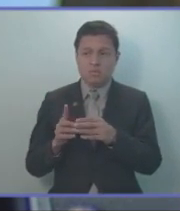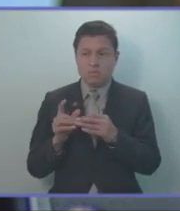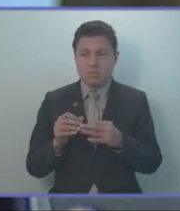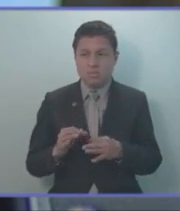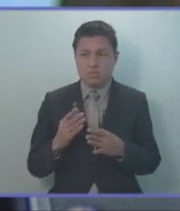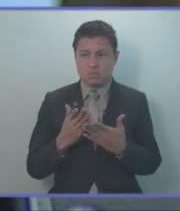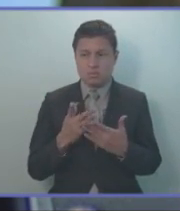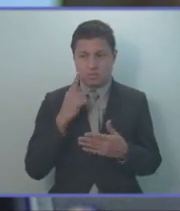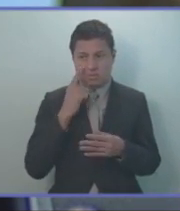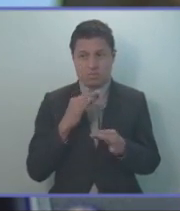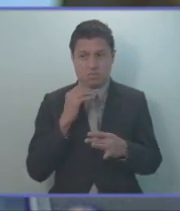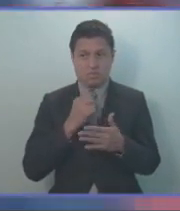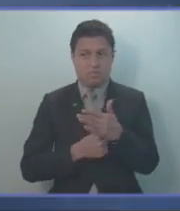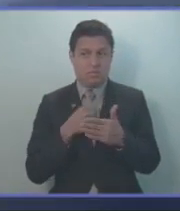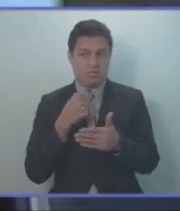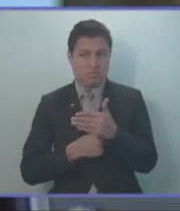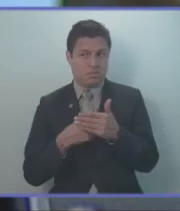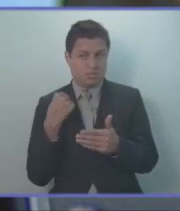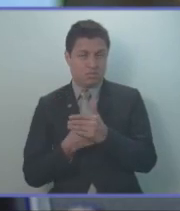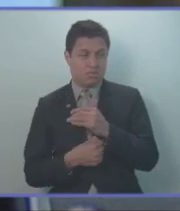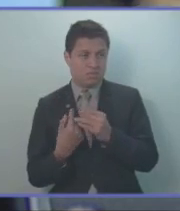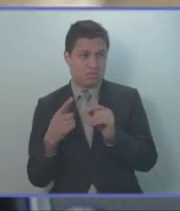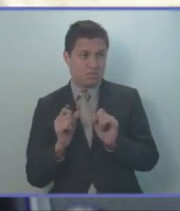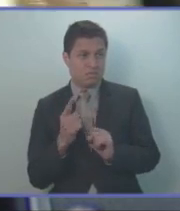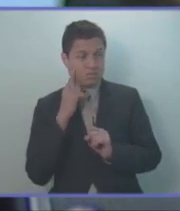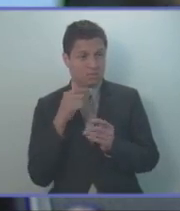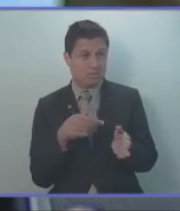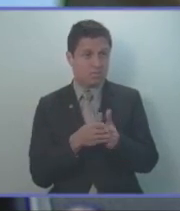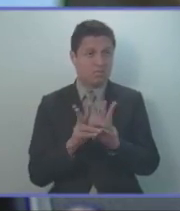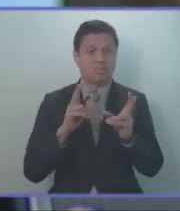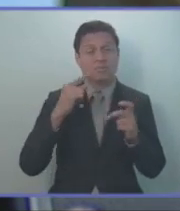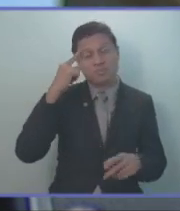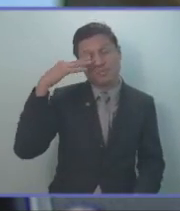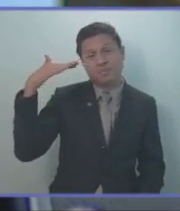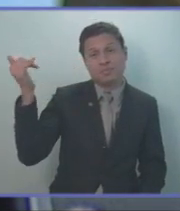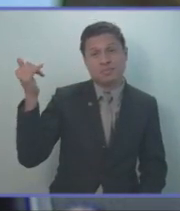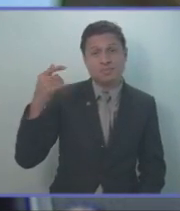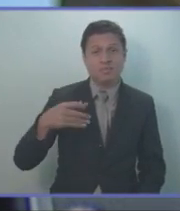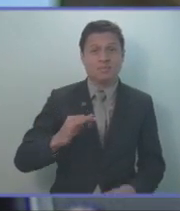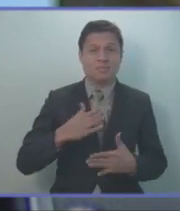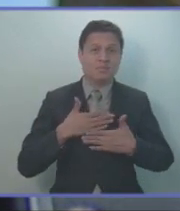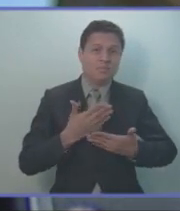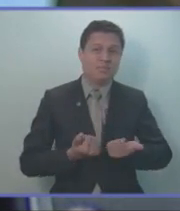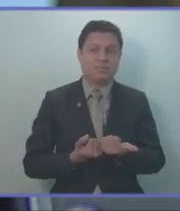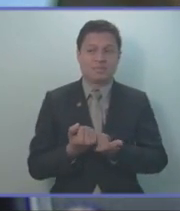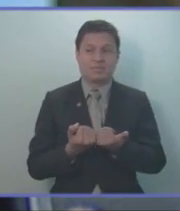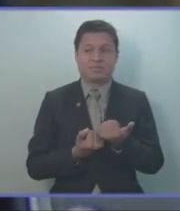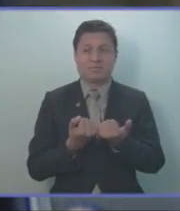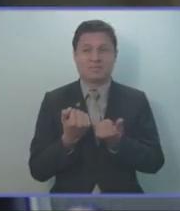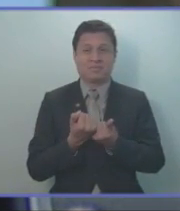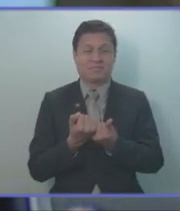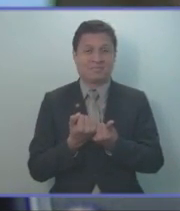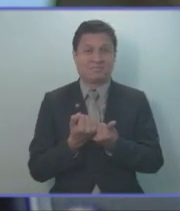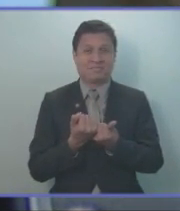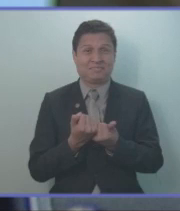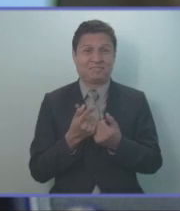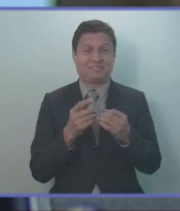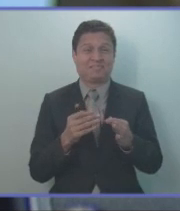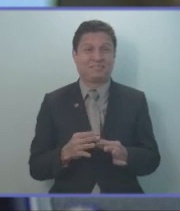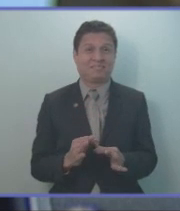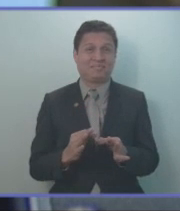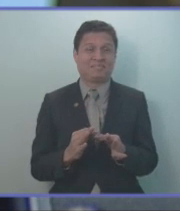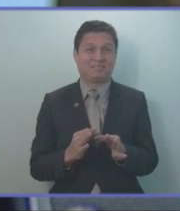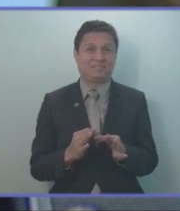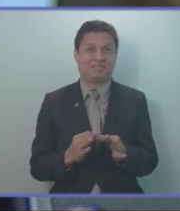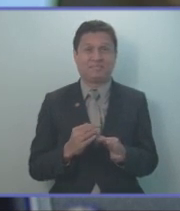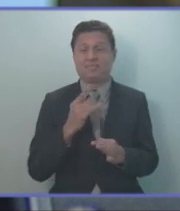escatimar los esfuerzos por la vía política y diplomática para el encuentro de soluciones a dicho conflicto